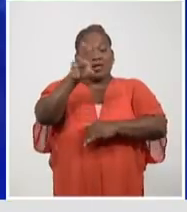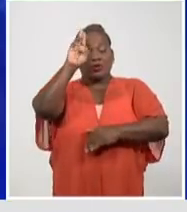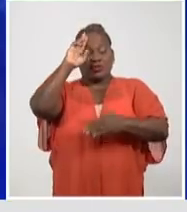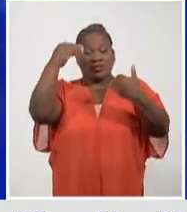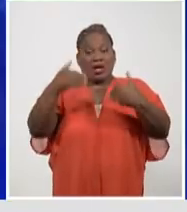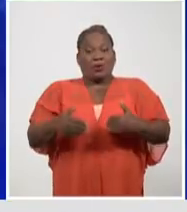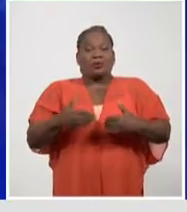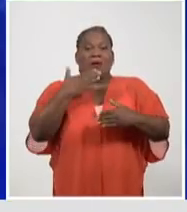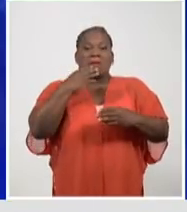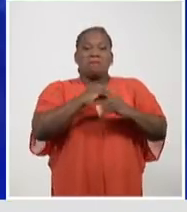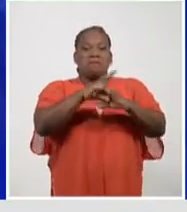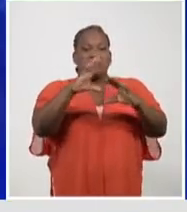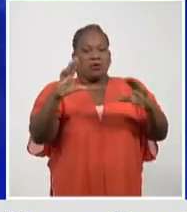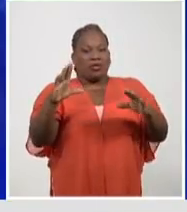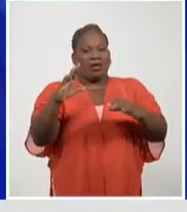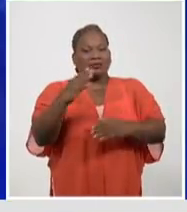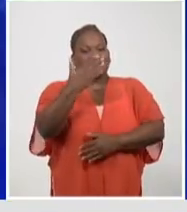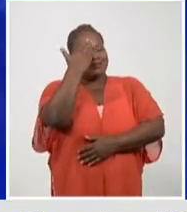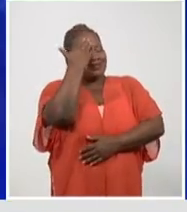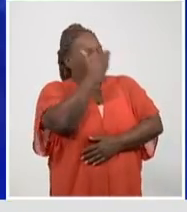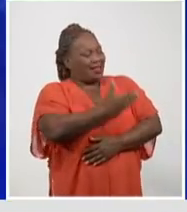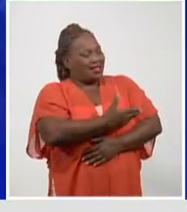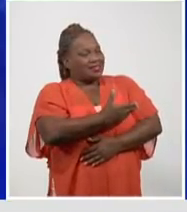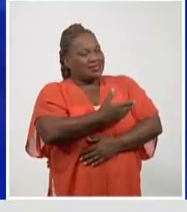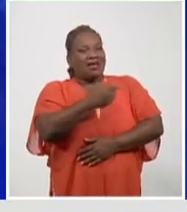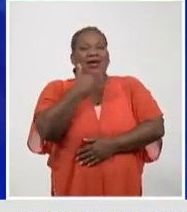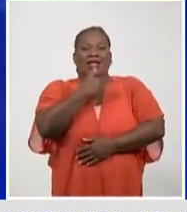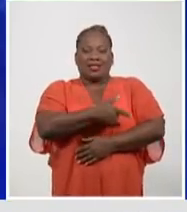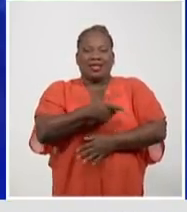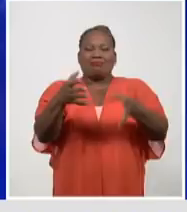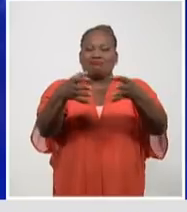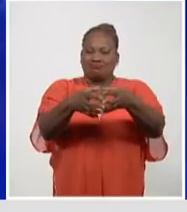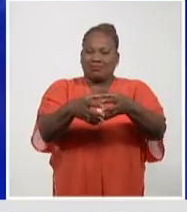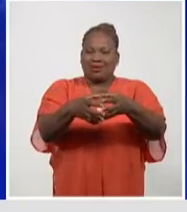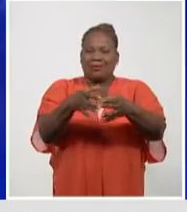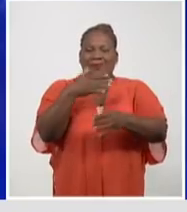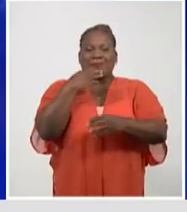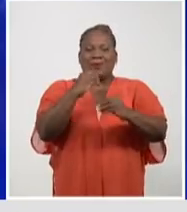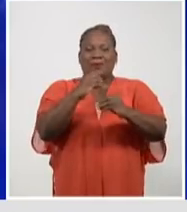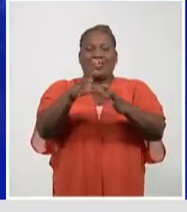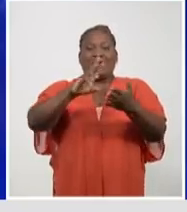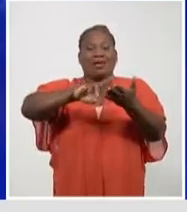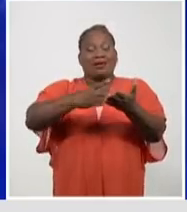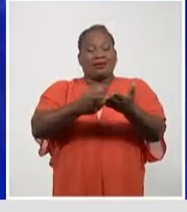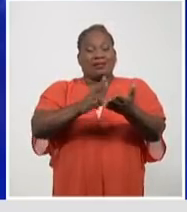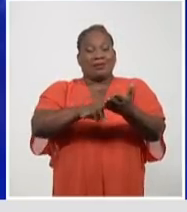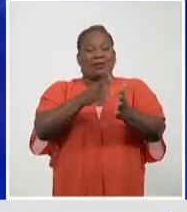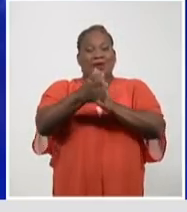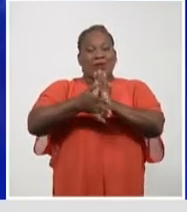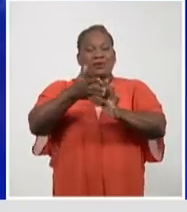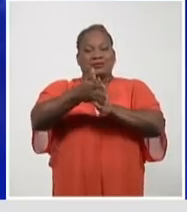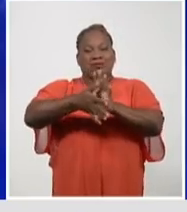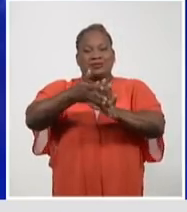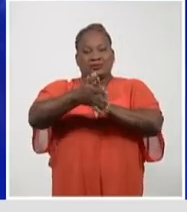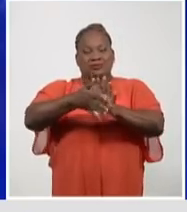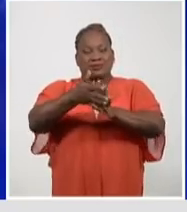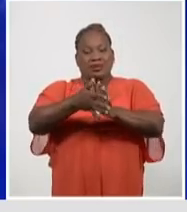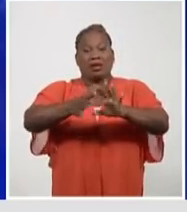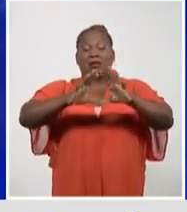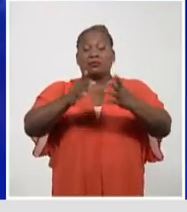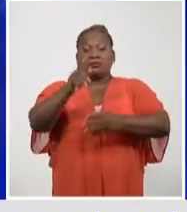Buenos días y gracias, Gisela. Buenos días a ti, al equipo, al intérprete de lenguas de señas y a todas las